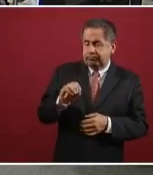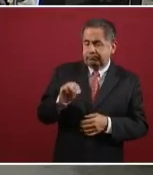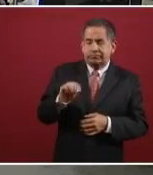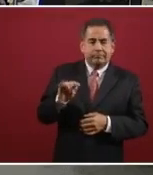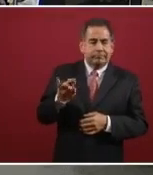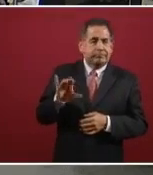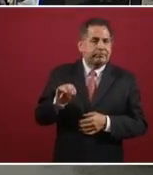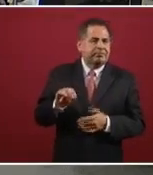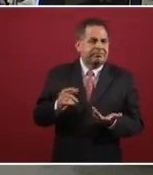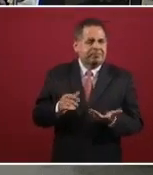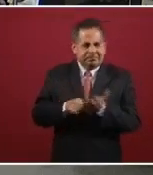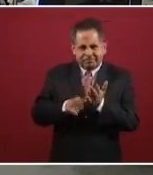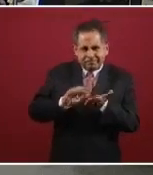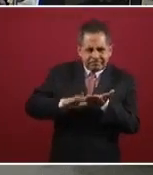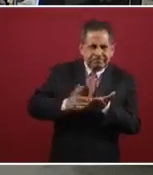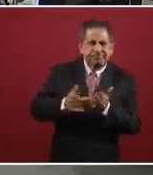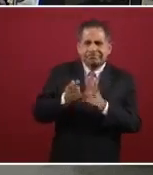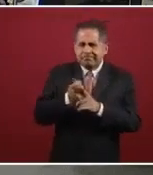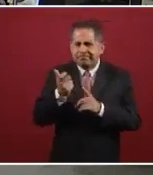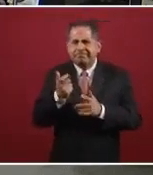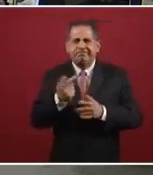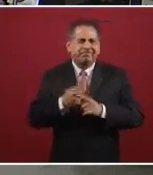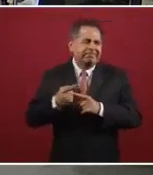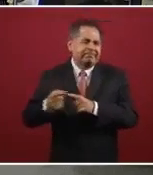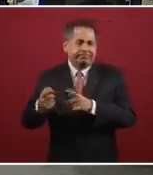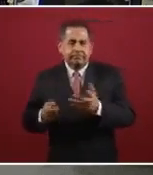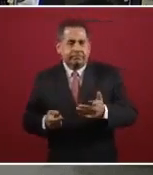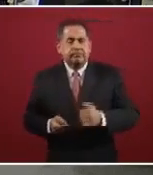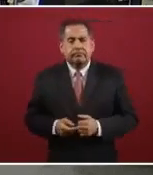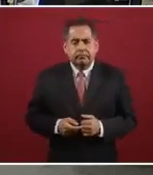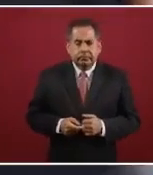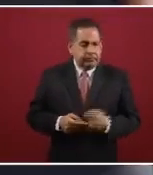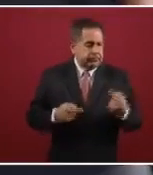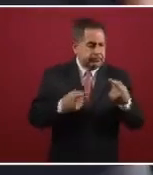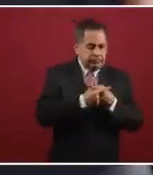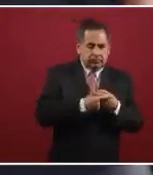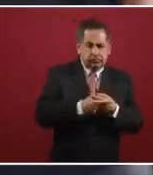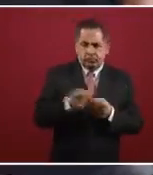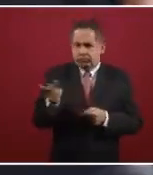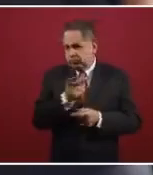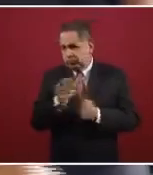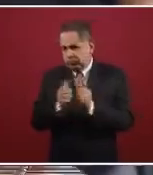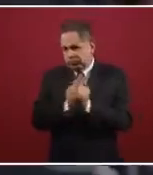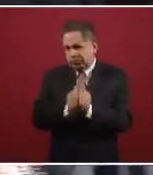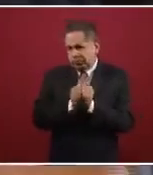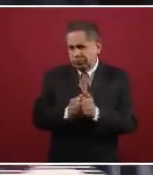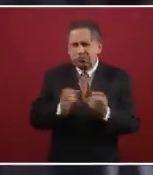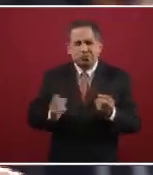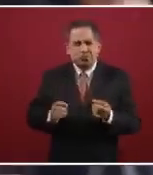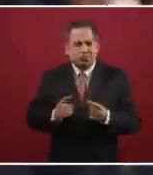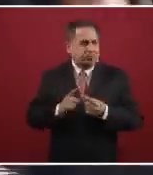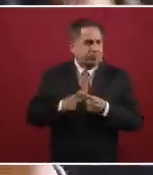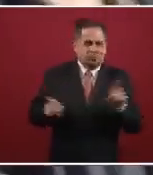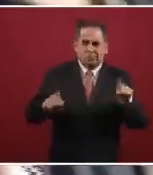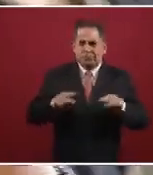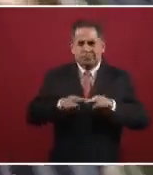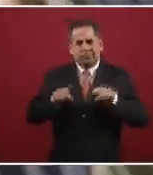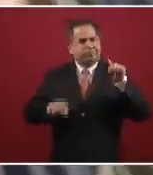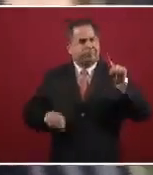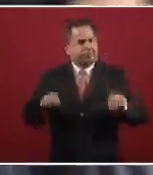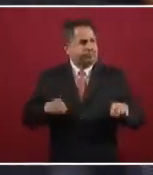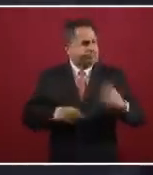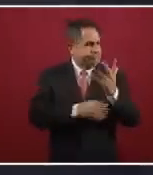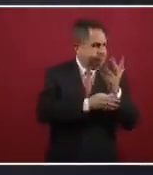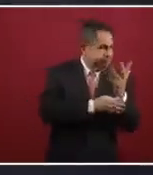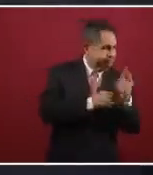cifras que ustedes manejan y que ellos manejan? ¿Hay una contradicción? ¿Trabajan juntos? ¿O por qué las cifras se disparan tanto de uno a